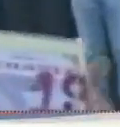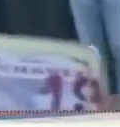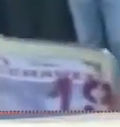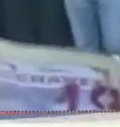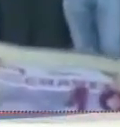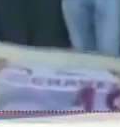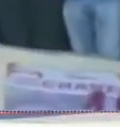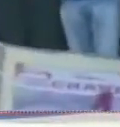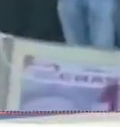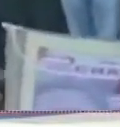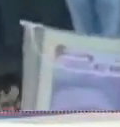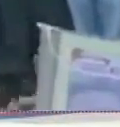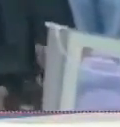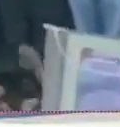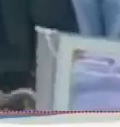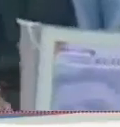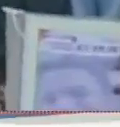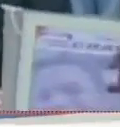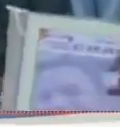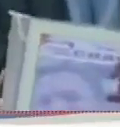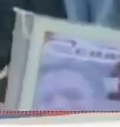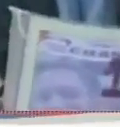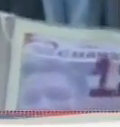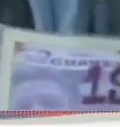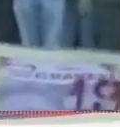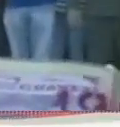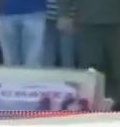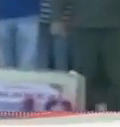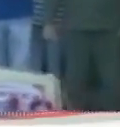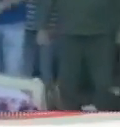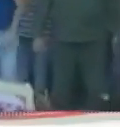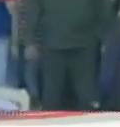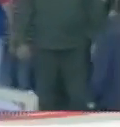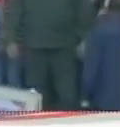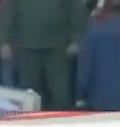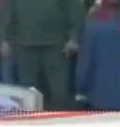Queremos, desde los Valles del Tuy, presidente,